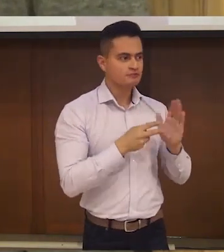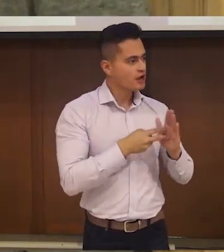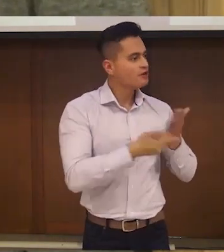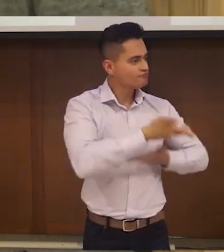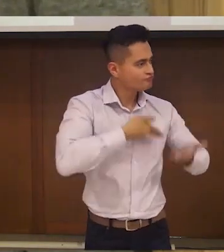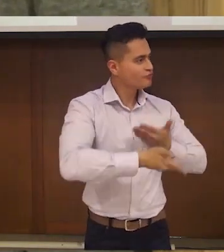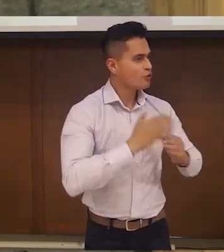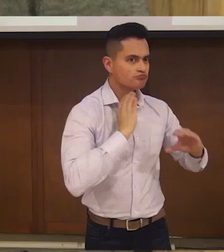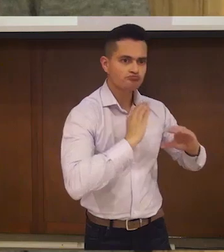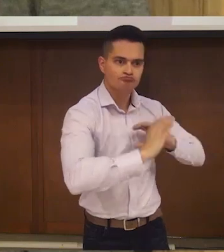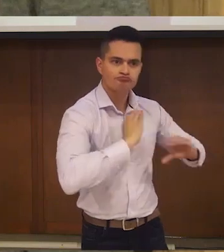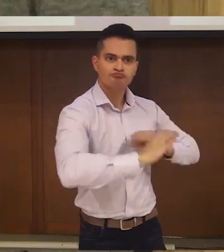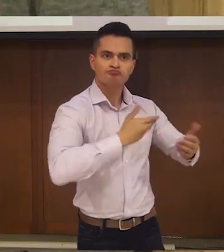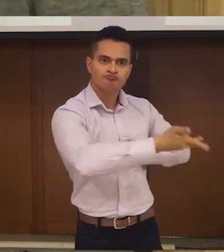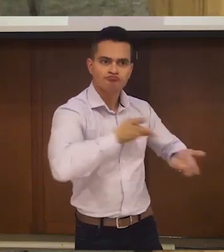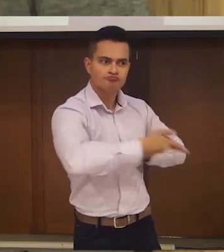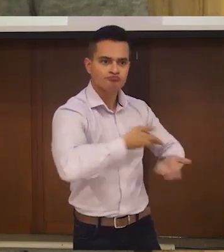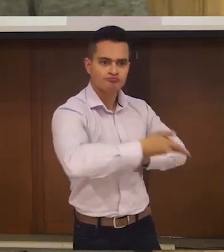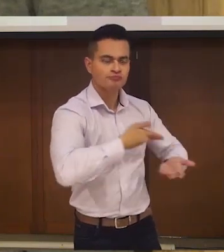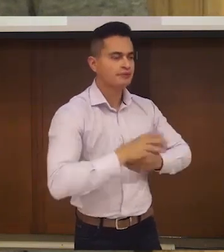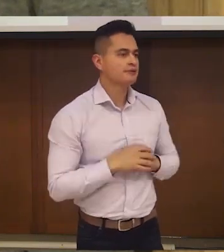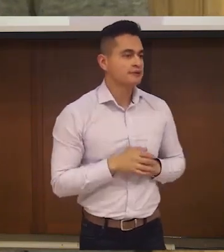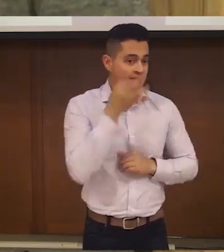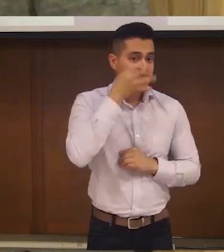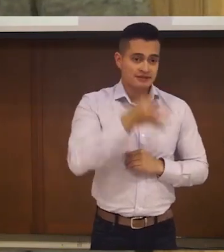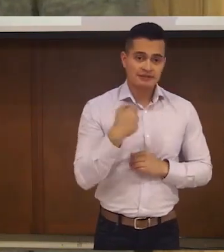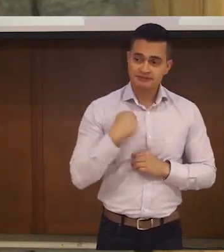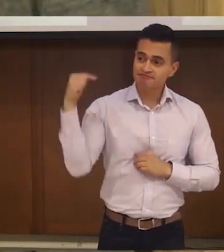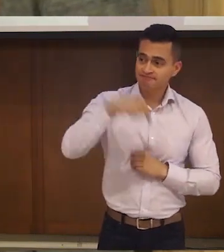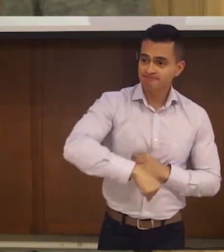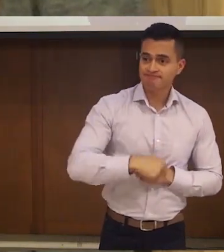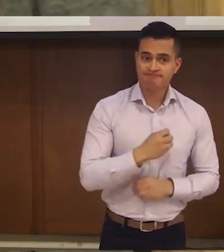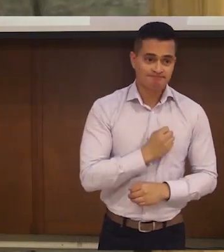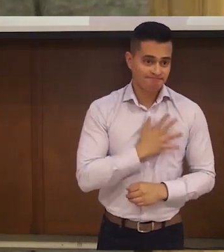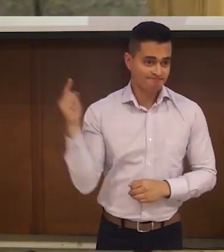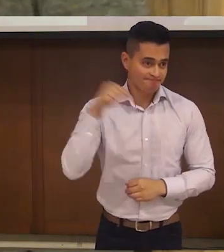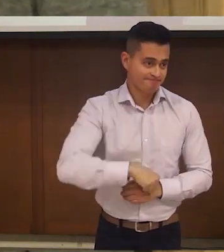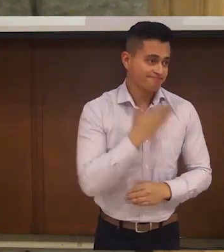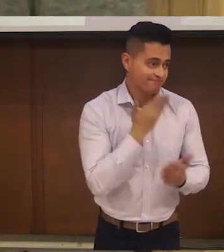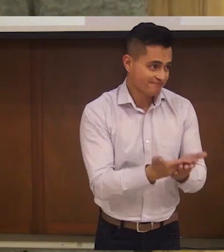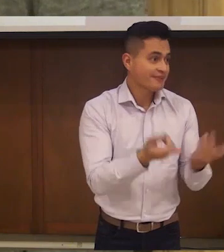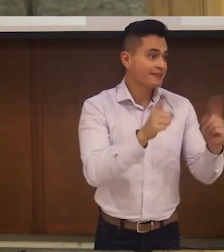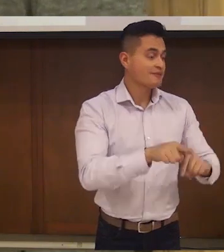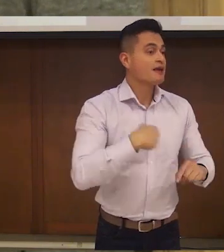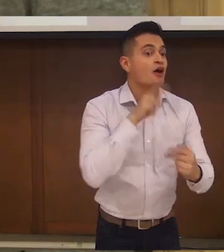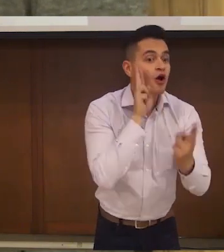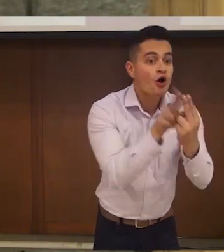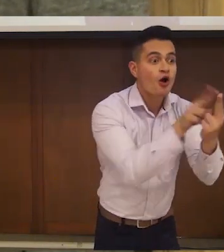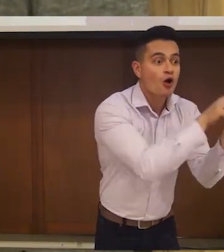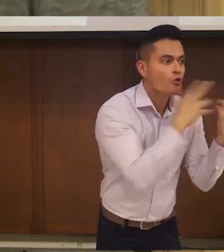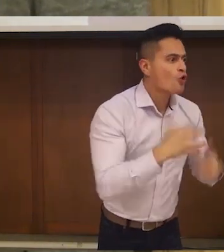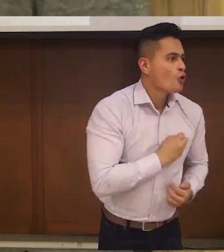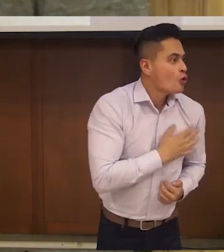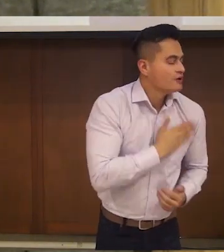Pero gracias de veras por esta oportunidad y gracias a ustedes por simplemente por